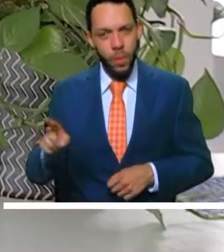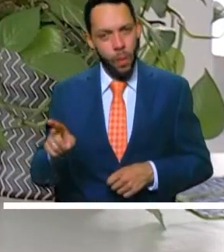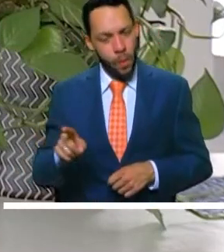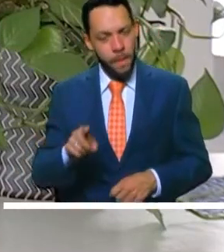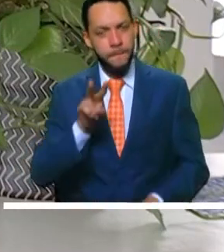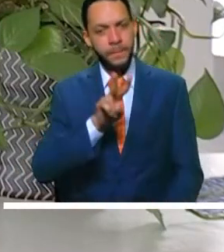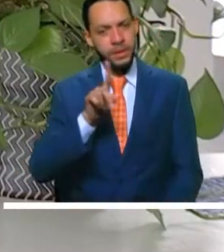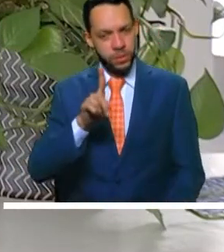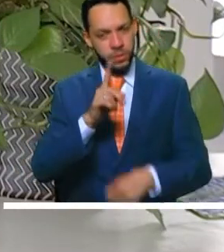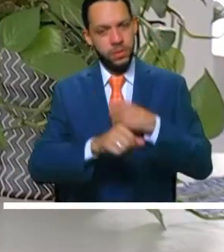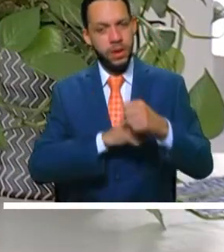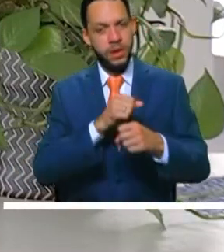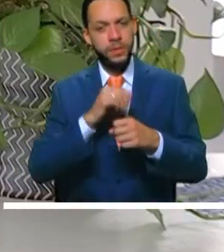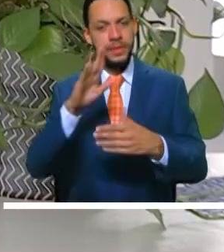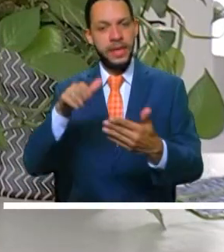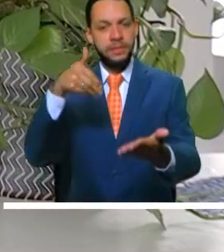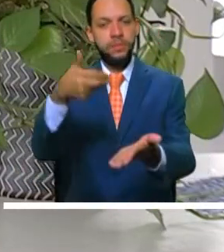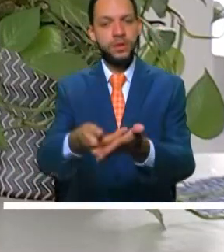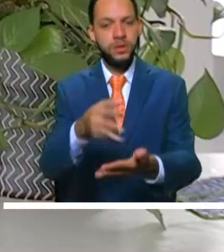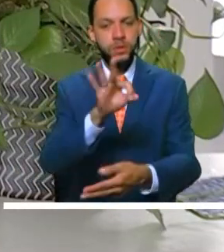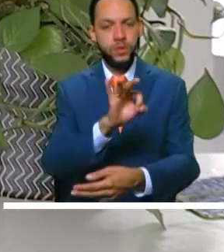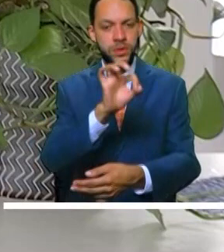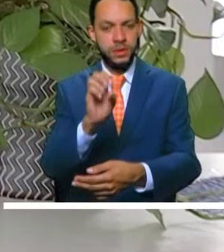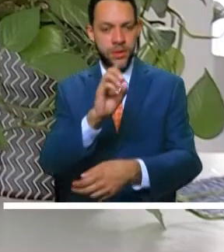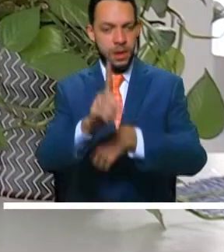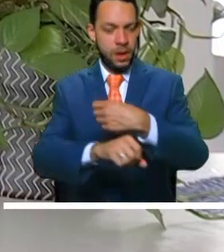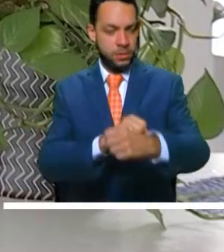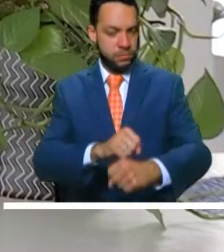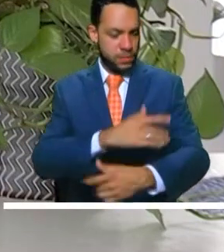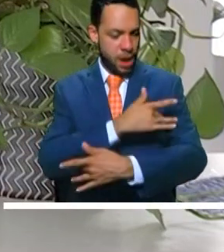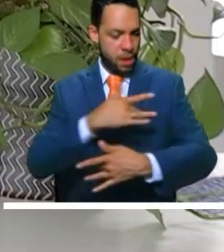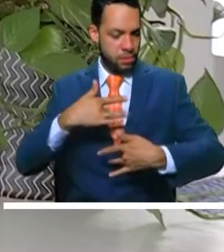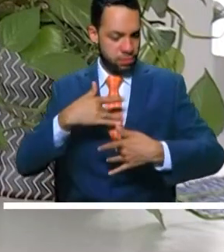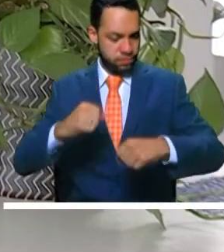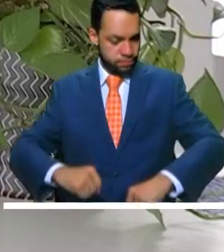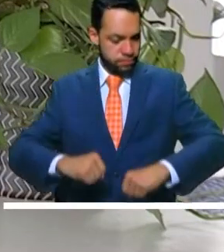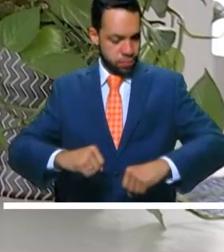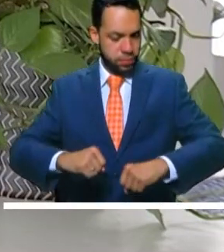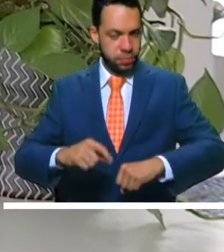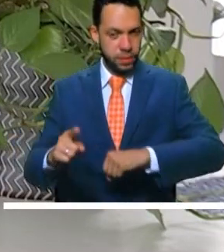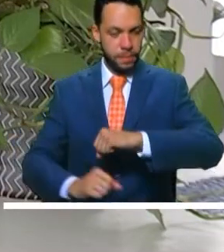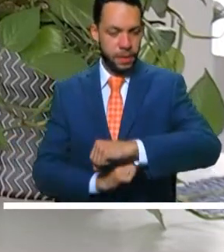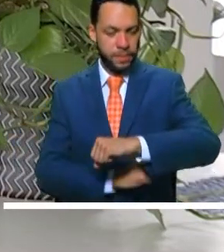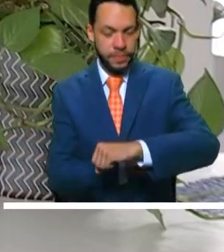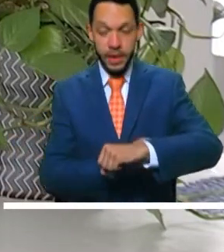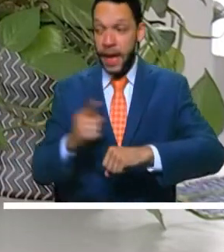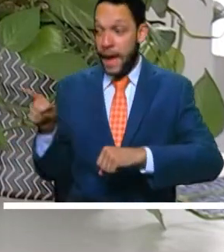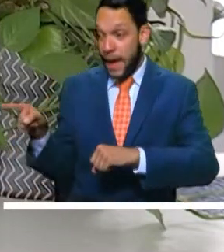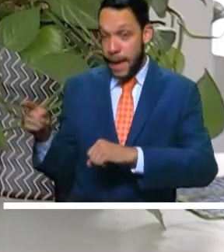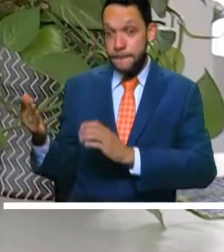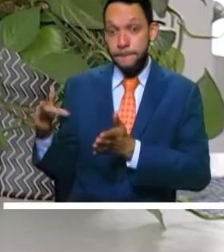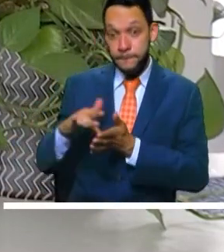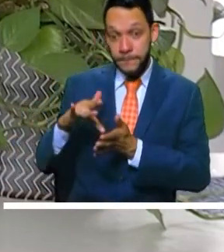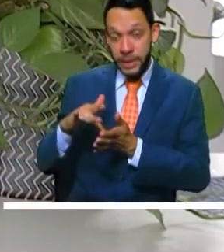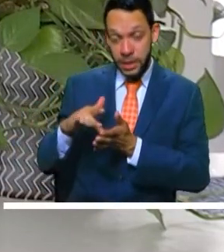los 21 para que a los 80 esté con toda la energía. Además, porque ella vino aquí no a hacerse un tratamiento. Ella está